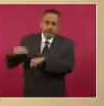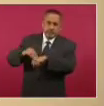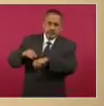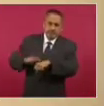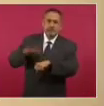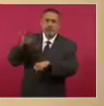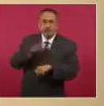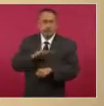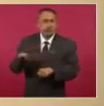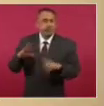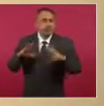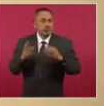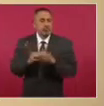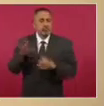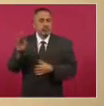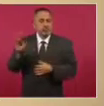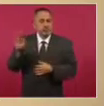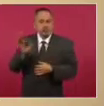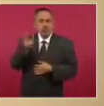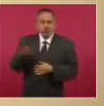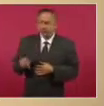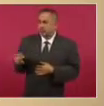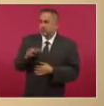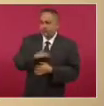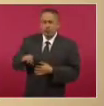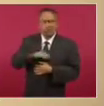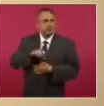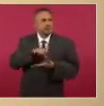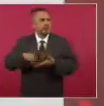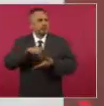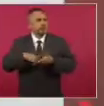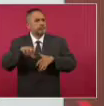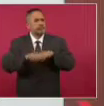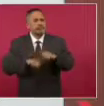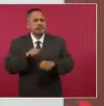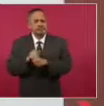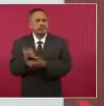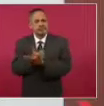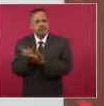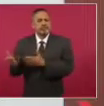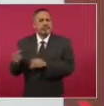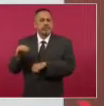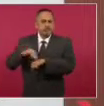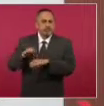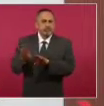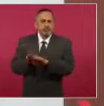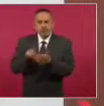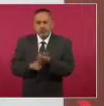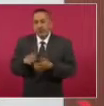recuperar el 90% del poder adquisitivo del salario mínimo y